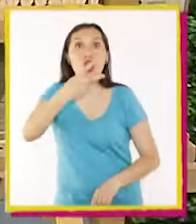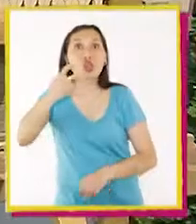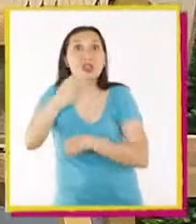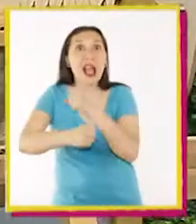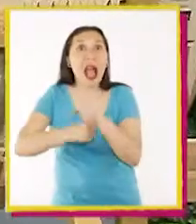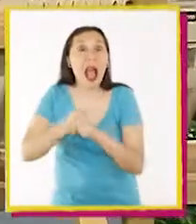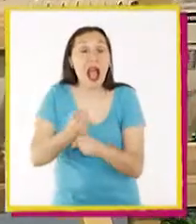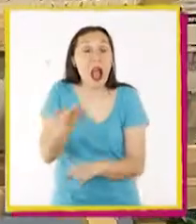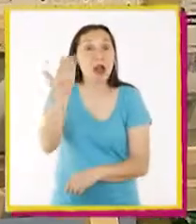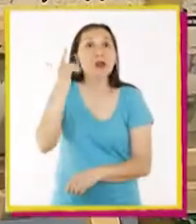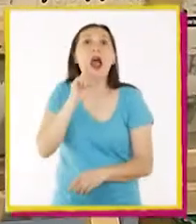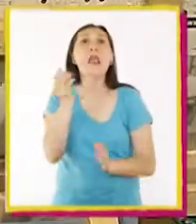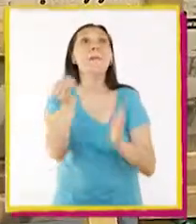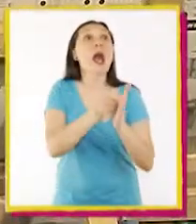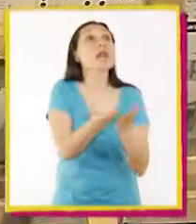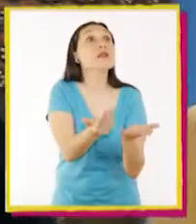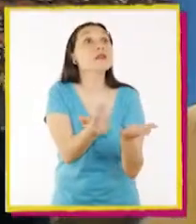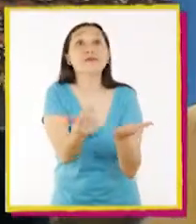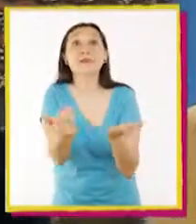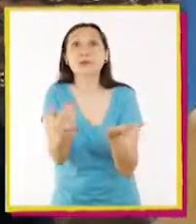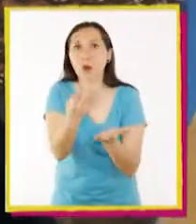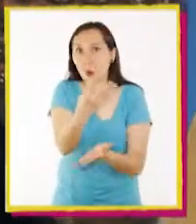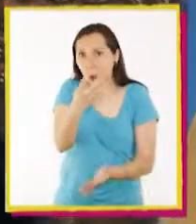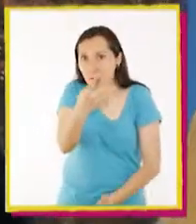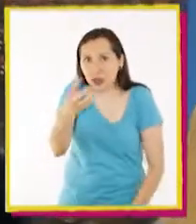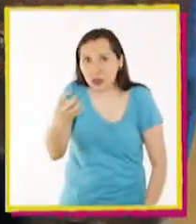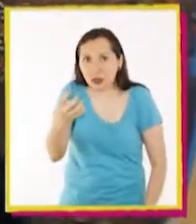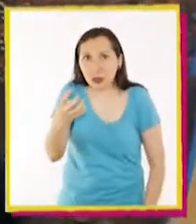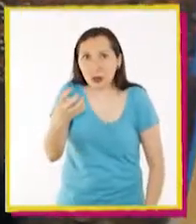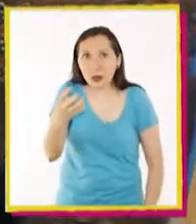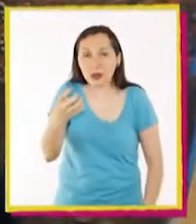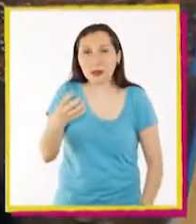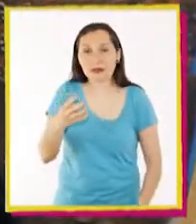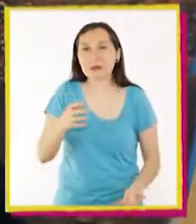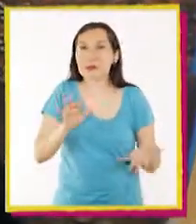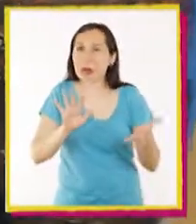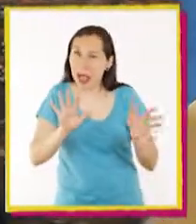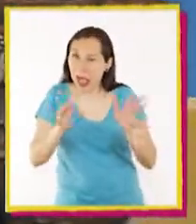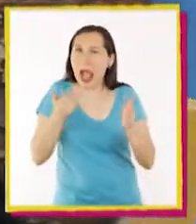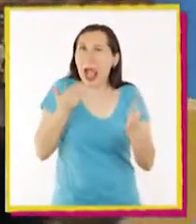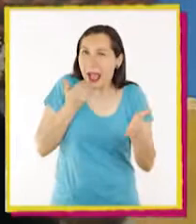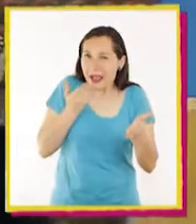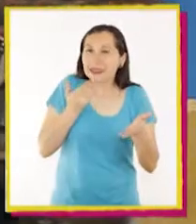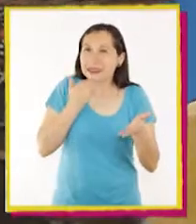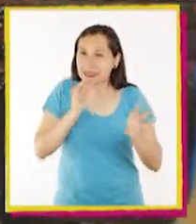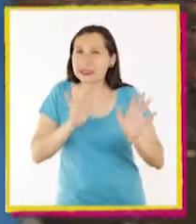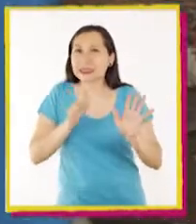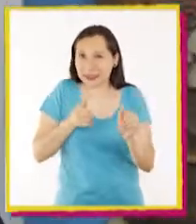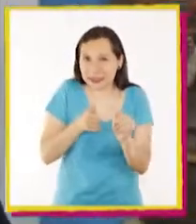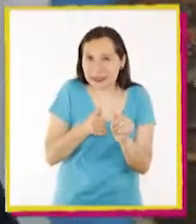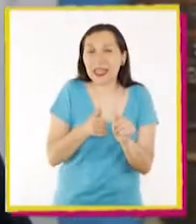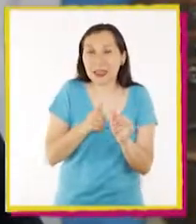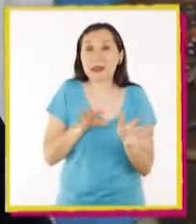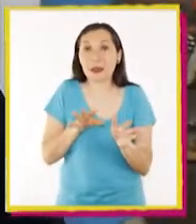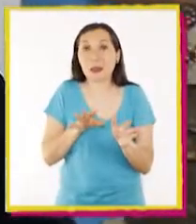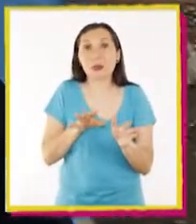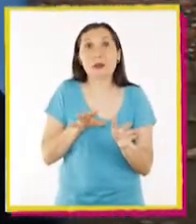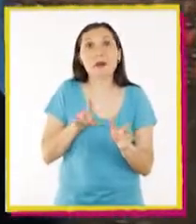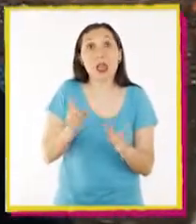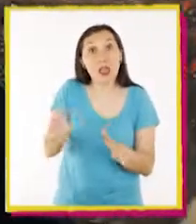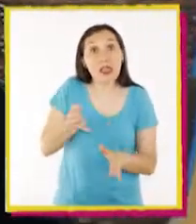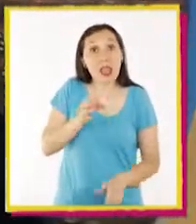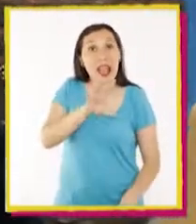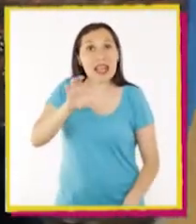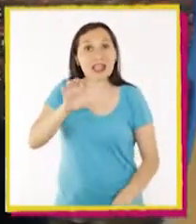hace 200. ¿Quién da más? ¿400? ¡Cerca, cerca! Sí, a